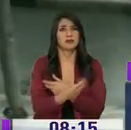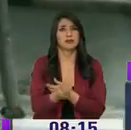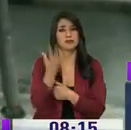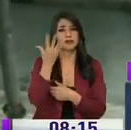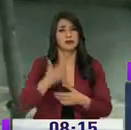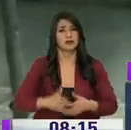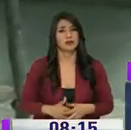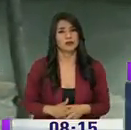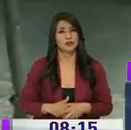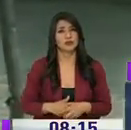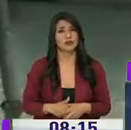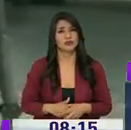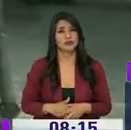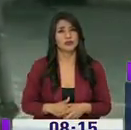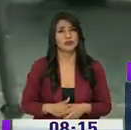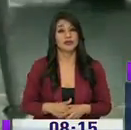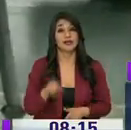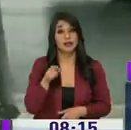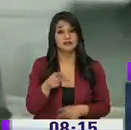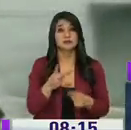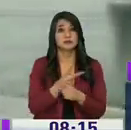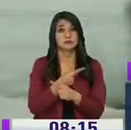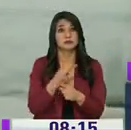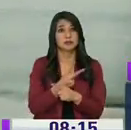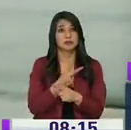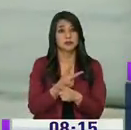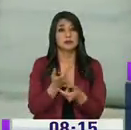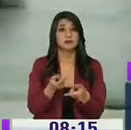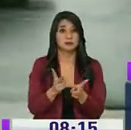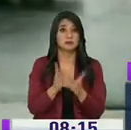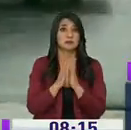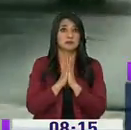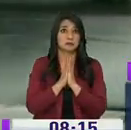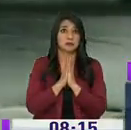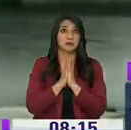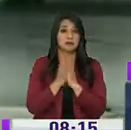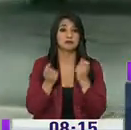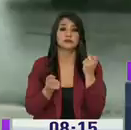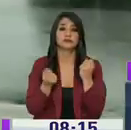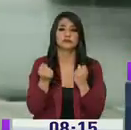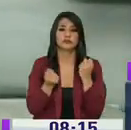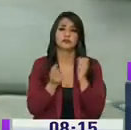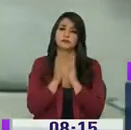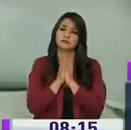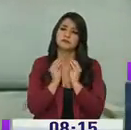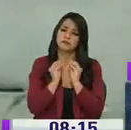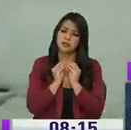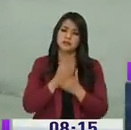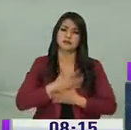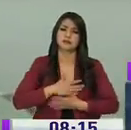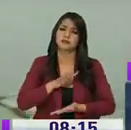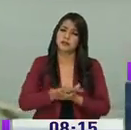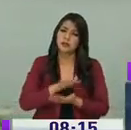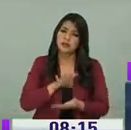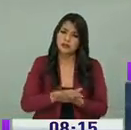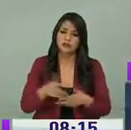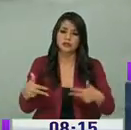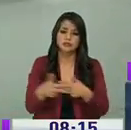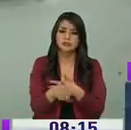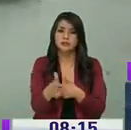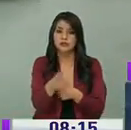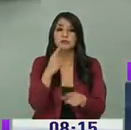Sí, justamente este es el peligro y el pedido también a los señores conductores, seamos más prudentes en las esquinas, no